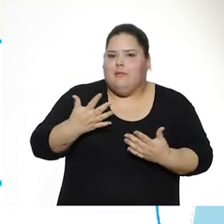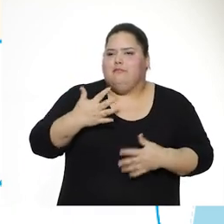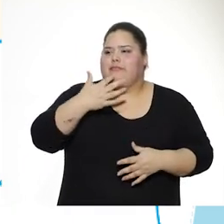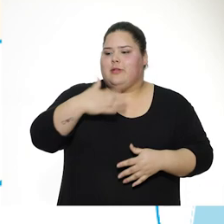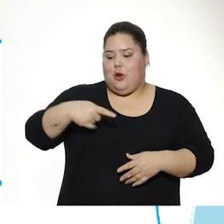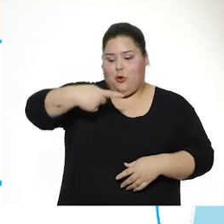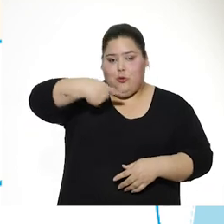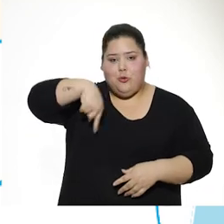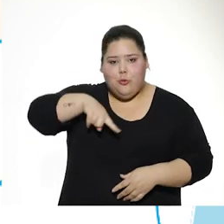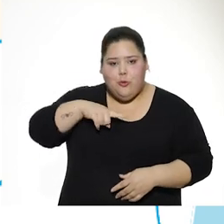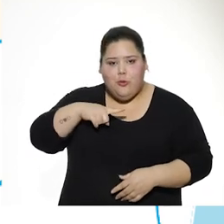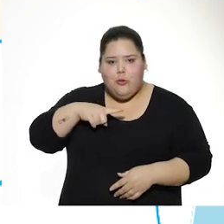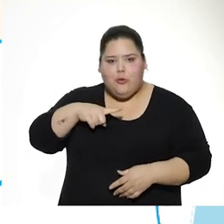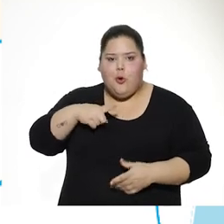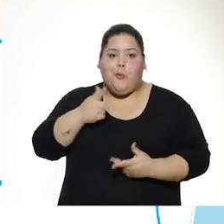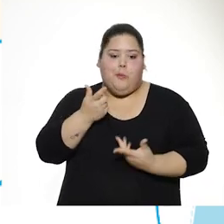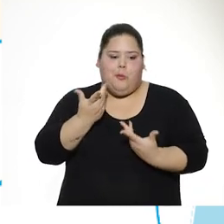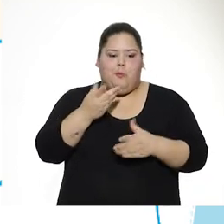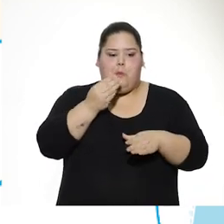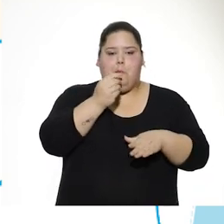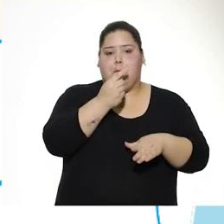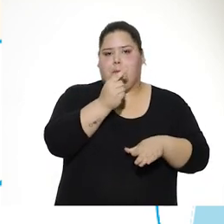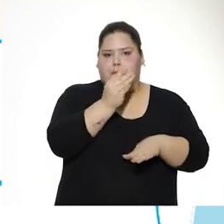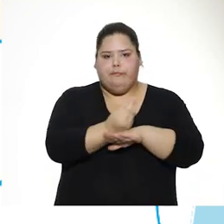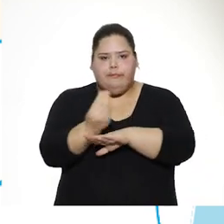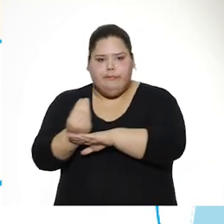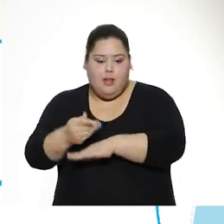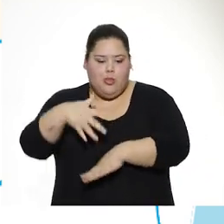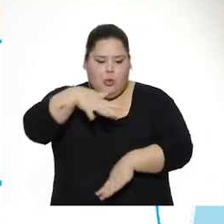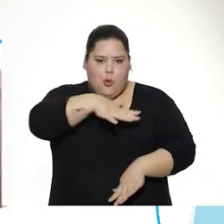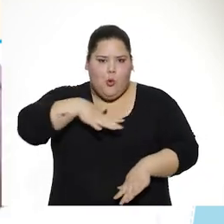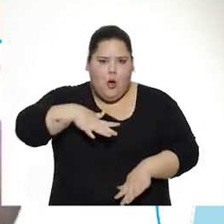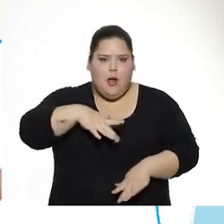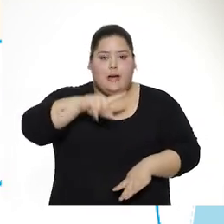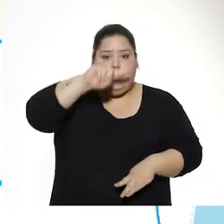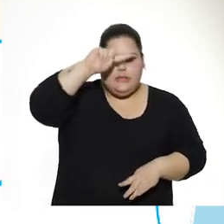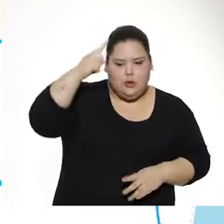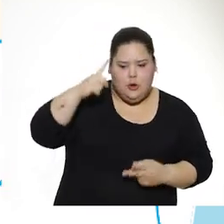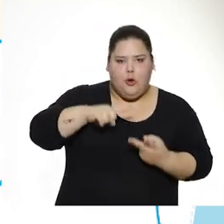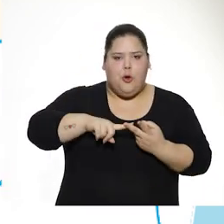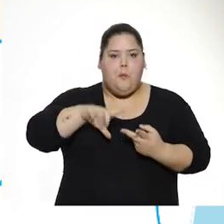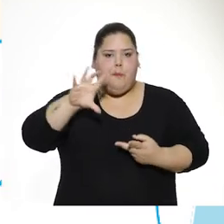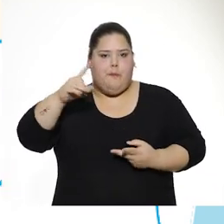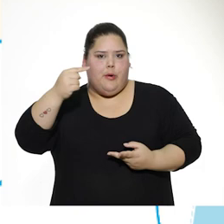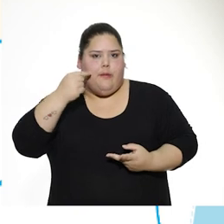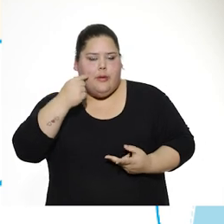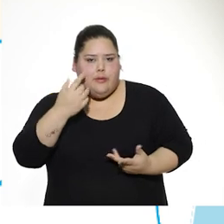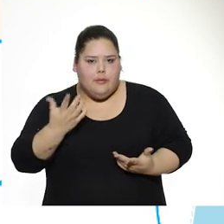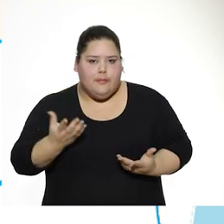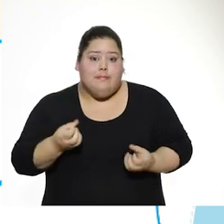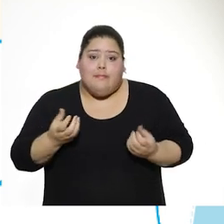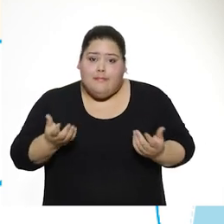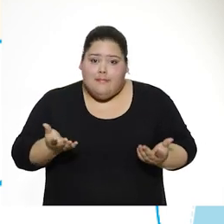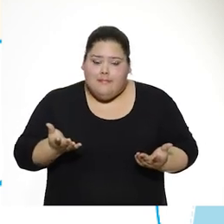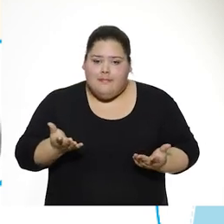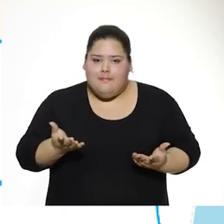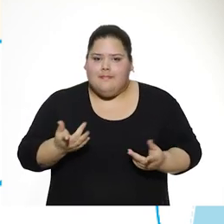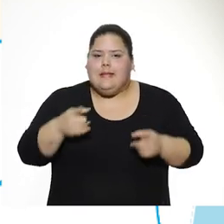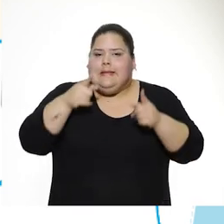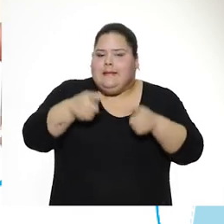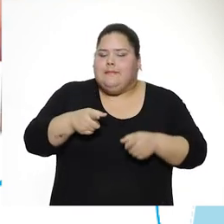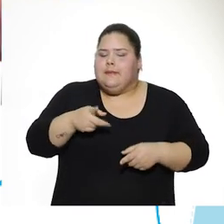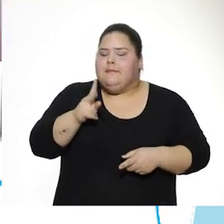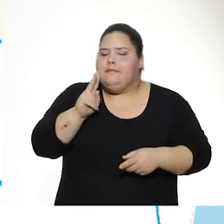poder entendernos a nosotros como habitantes de un territorio, de una nación, de una provincia. Y